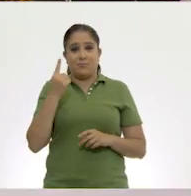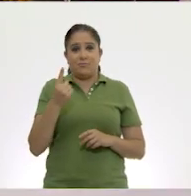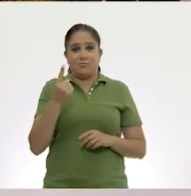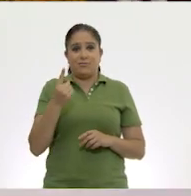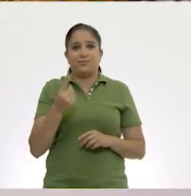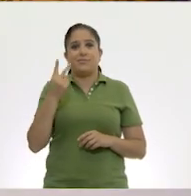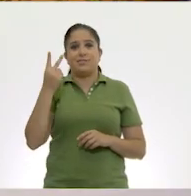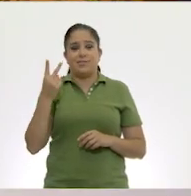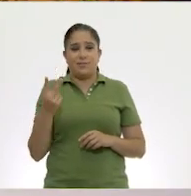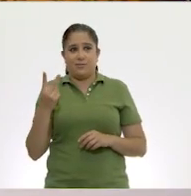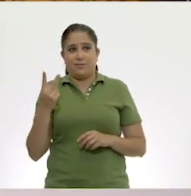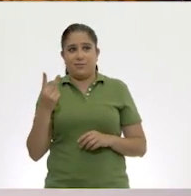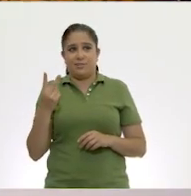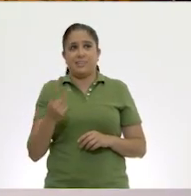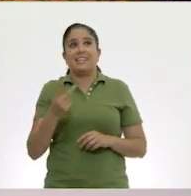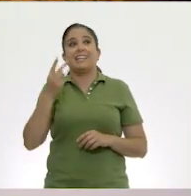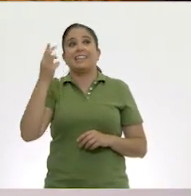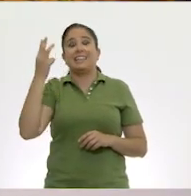112